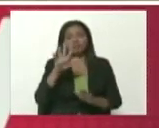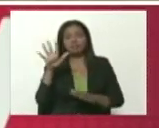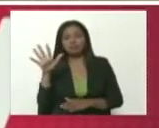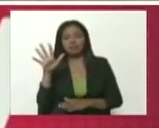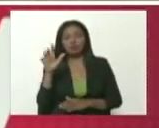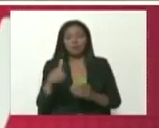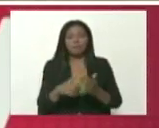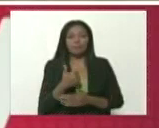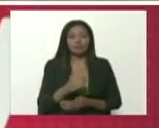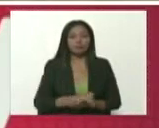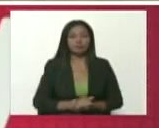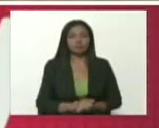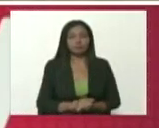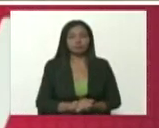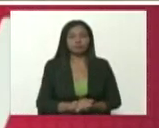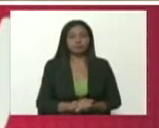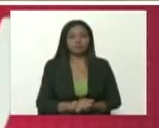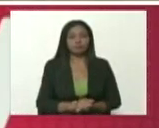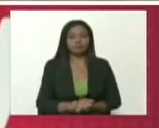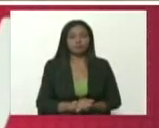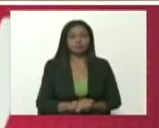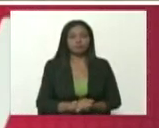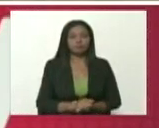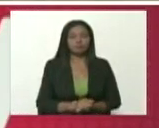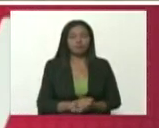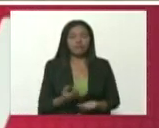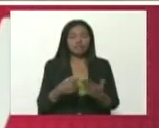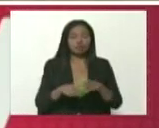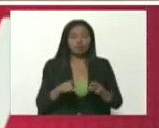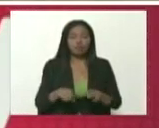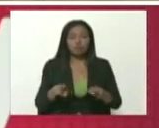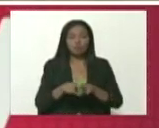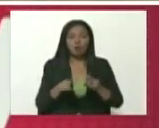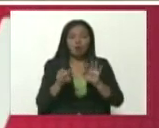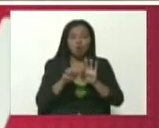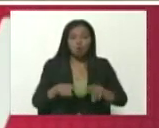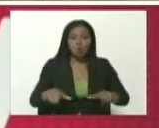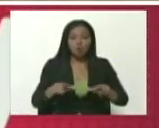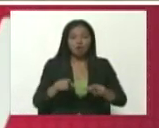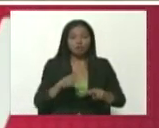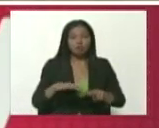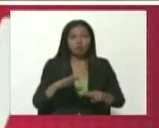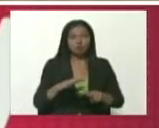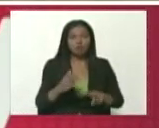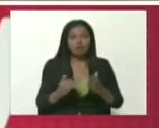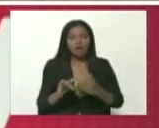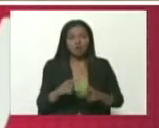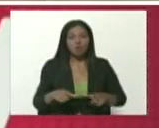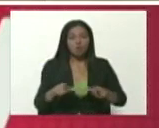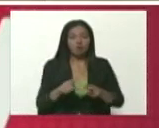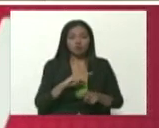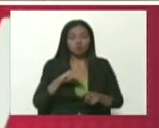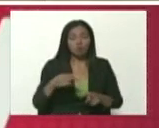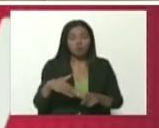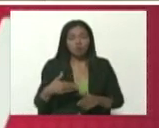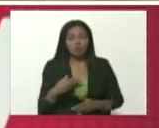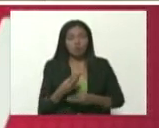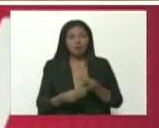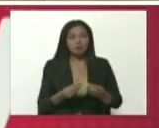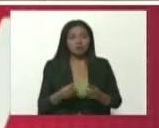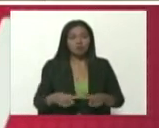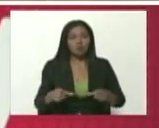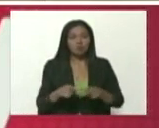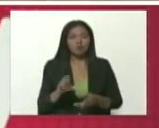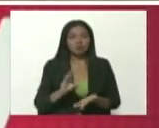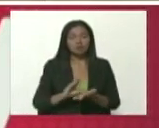7.435, camarada presidente. Dentro de esta UVC, el cual el Eduardo Matías Lozada podemos decir que es el megacentro, es el